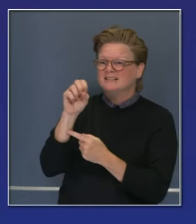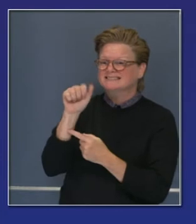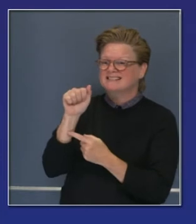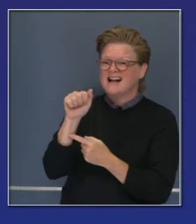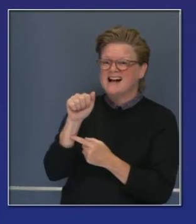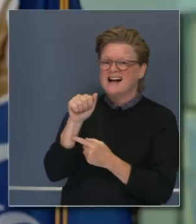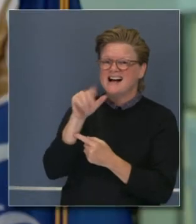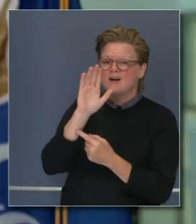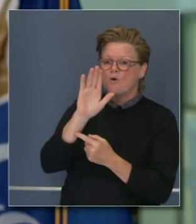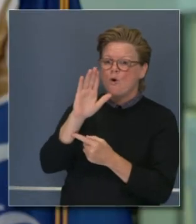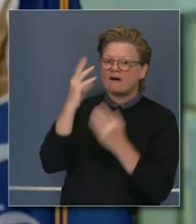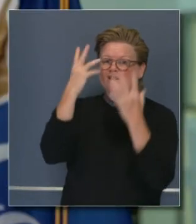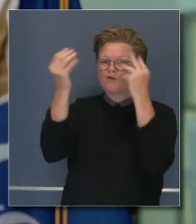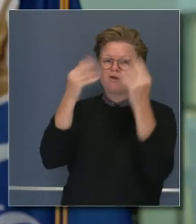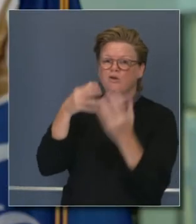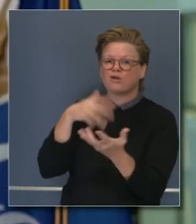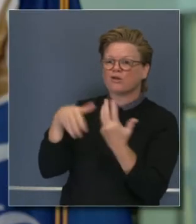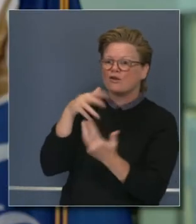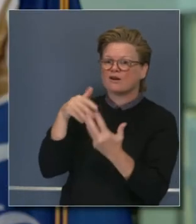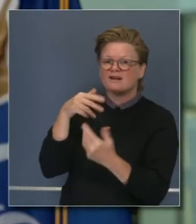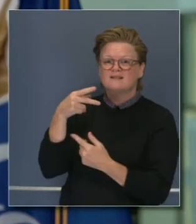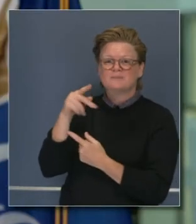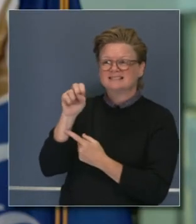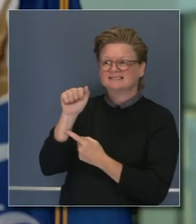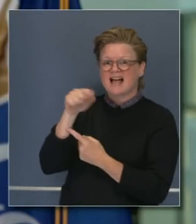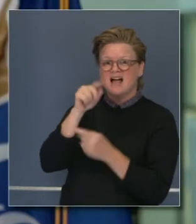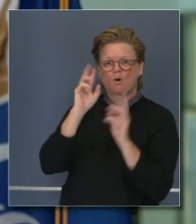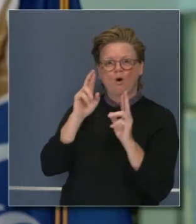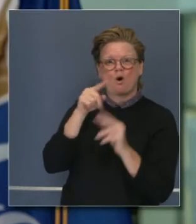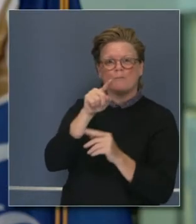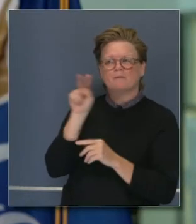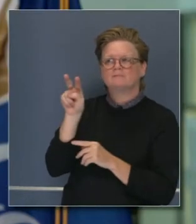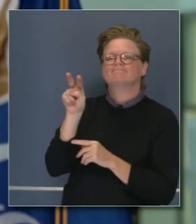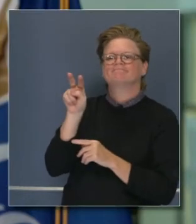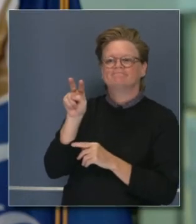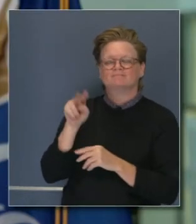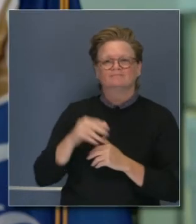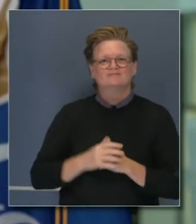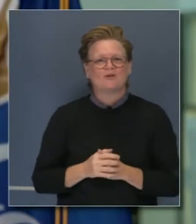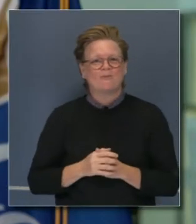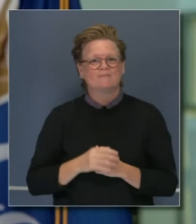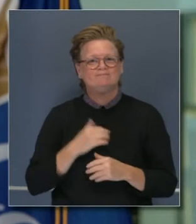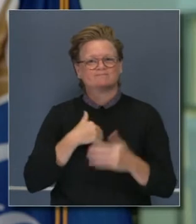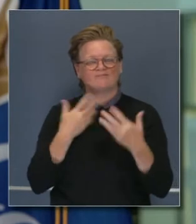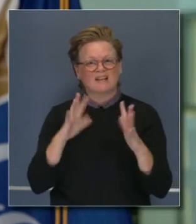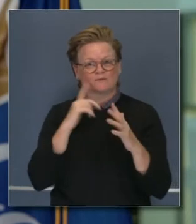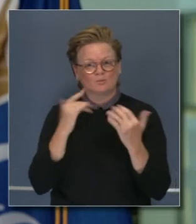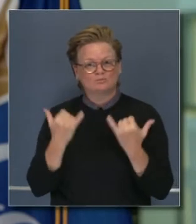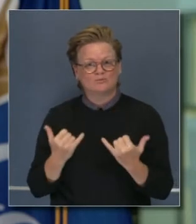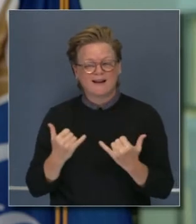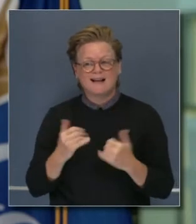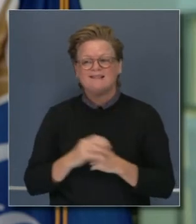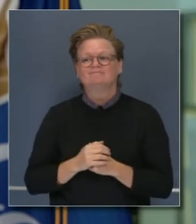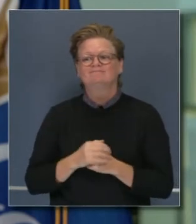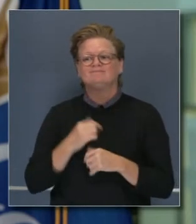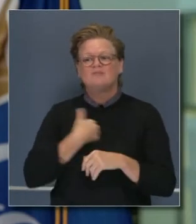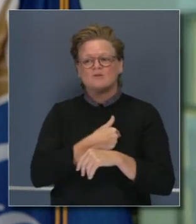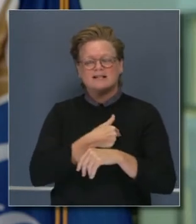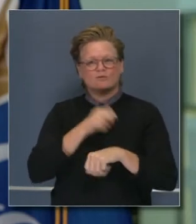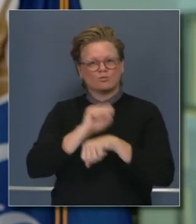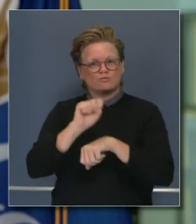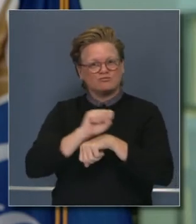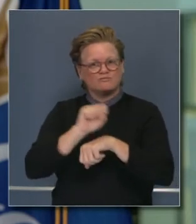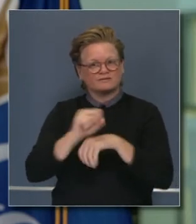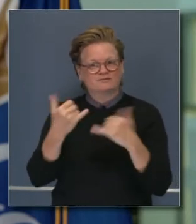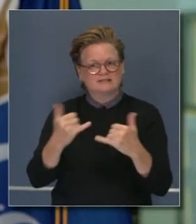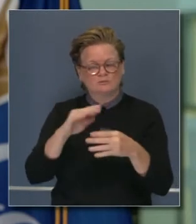y reducir la aglomeración con otras personas. Bueno, esas son las últimas noticias por hoy. Y para cerrar, seguiremos trabajando